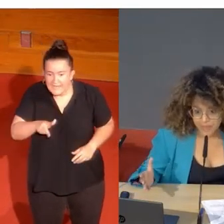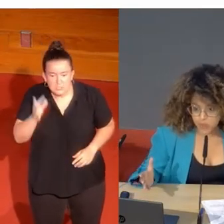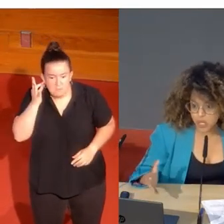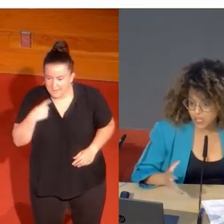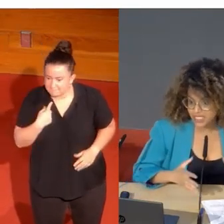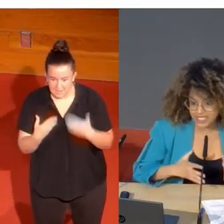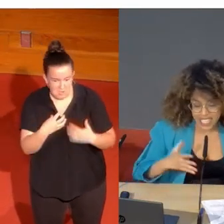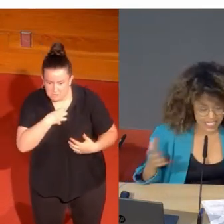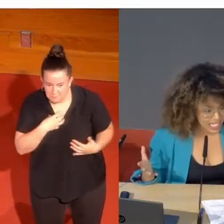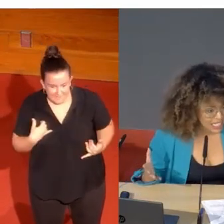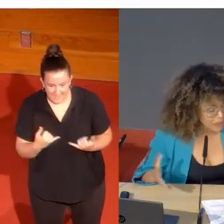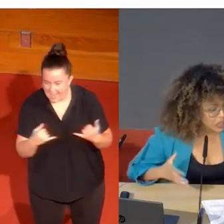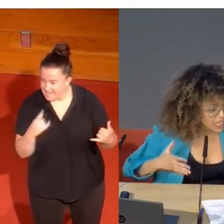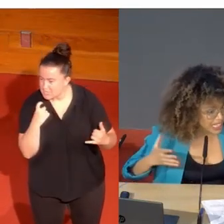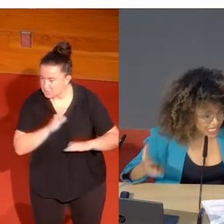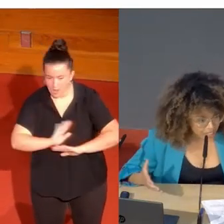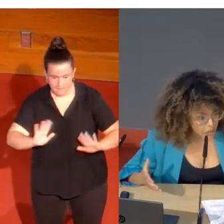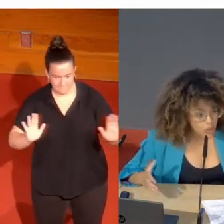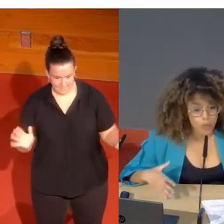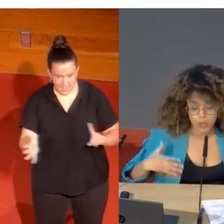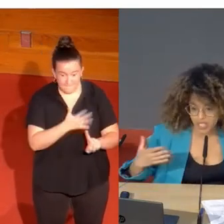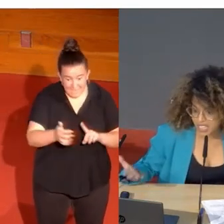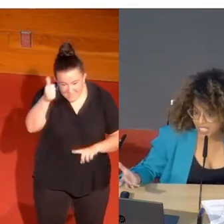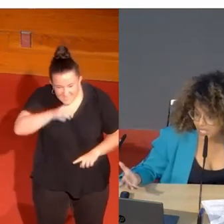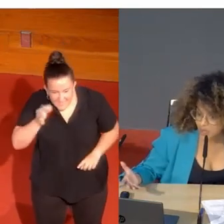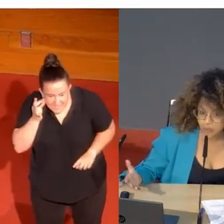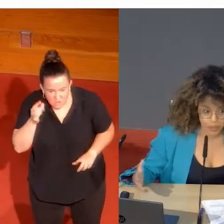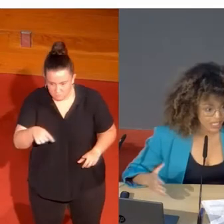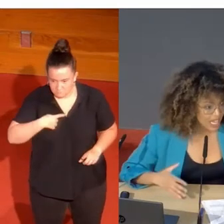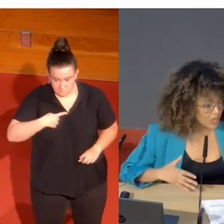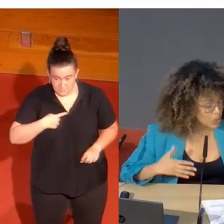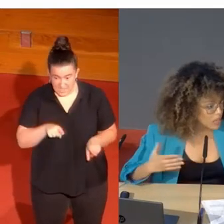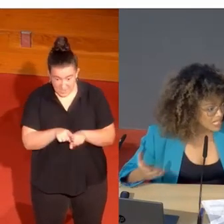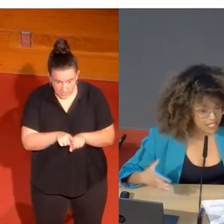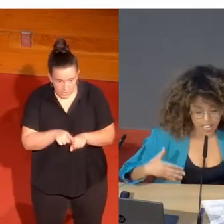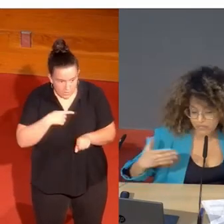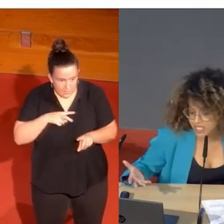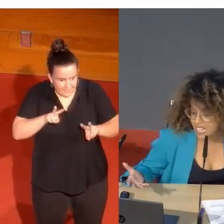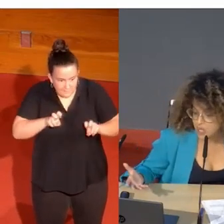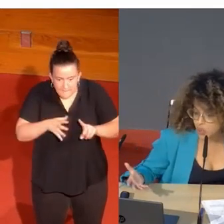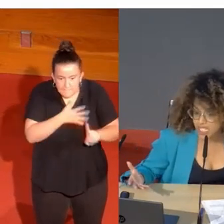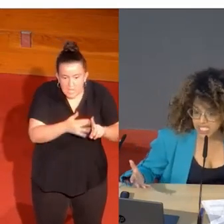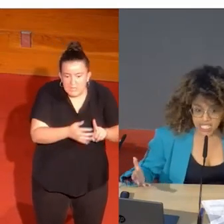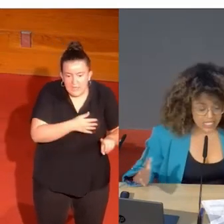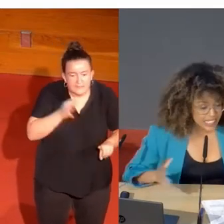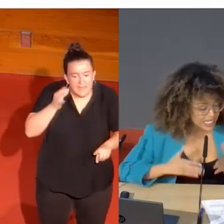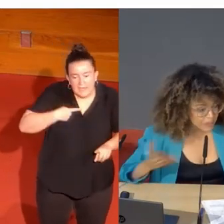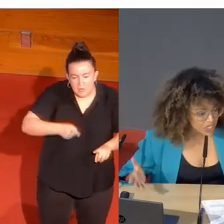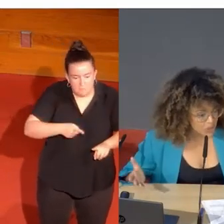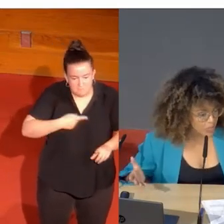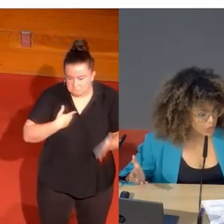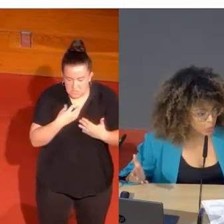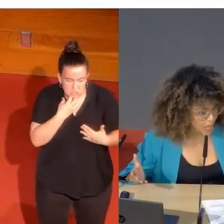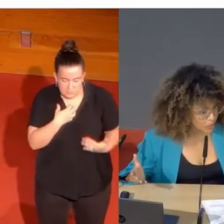roja no se puede tratar la violencia de género como violencia de género porque los temas que afectan a las mujeres